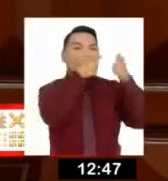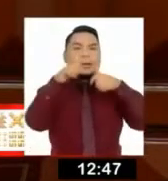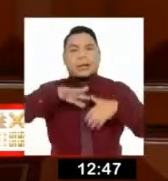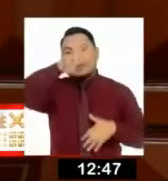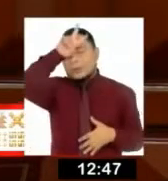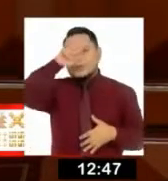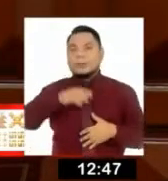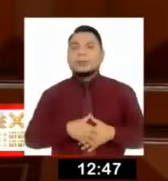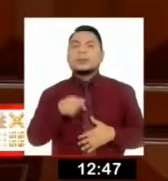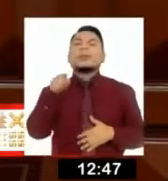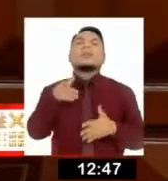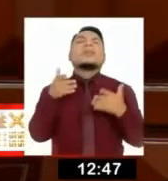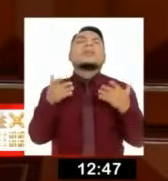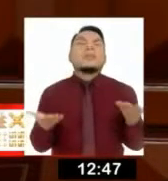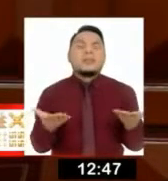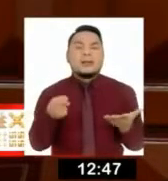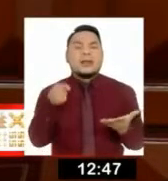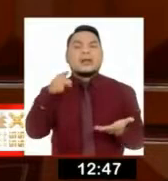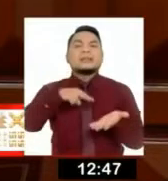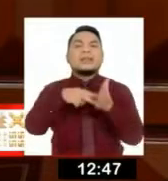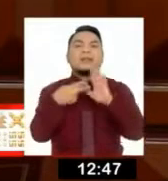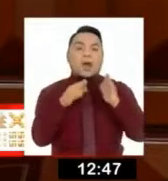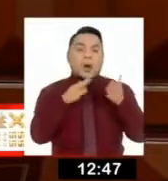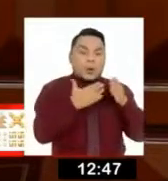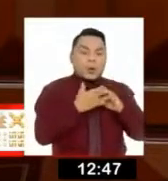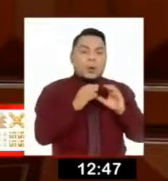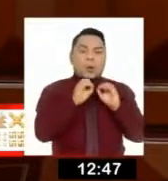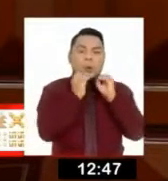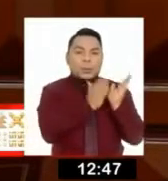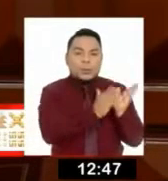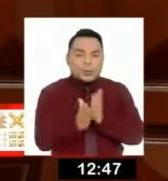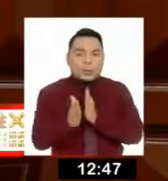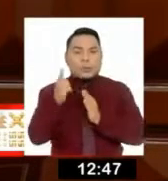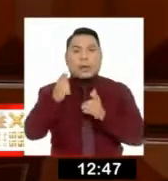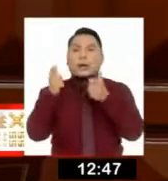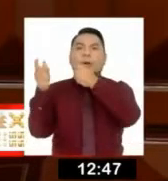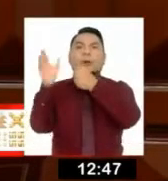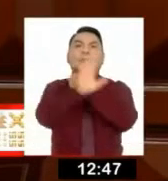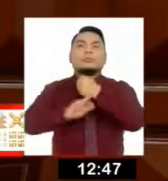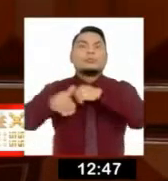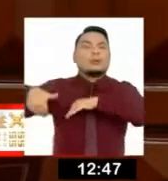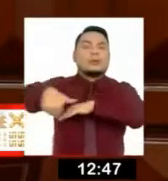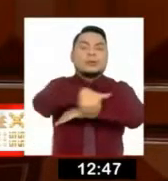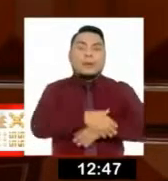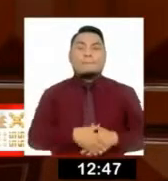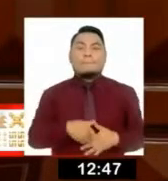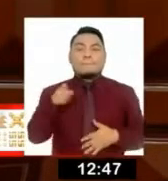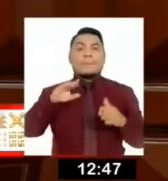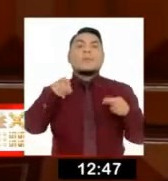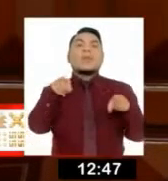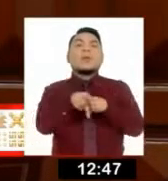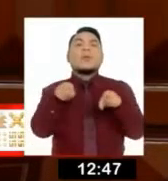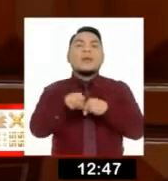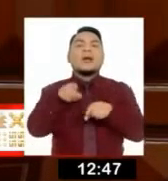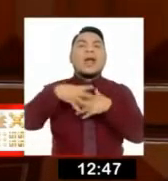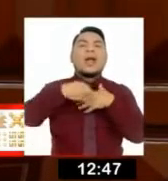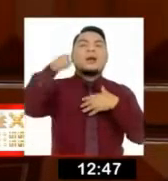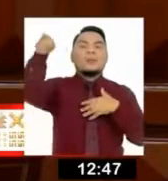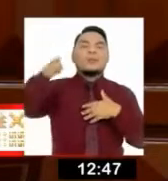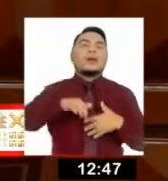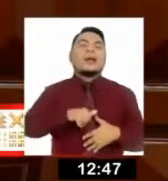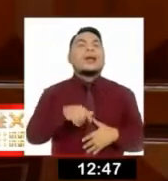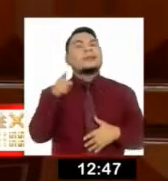cosa que la población organizada para dar seguridad a toda la población. A imagen de las rondas campesinas,